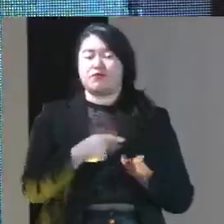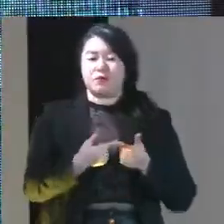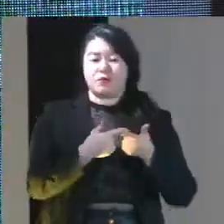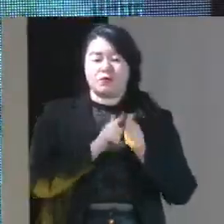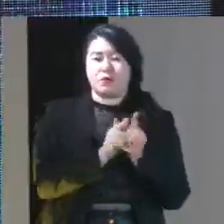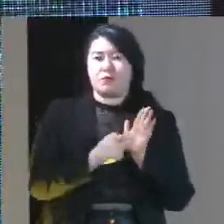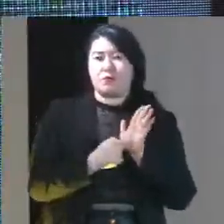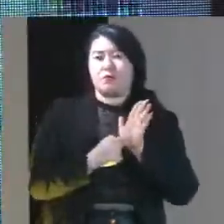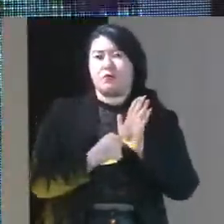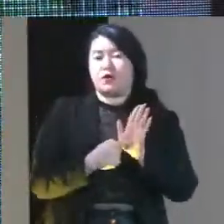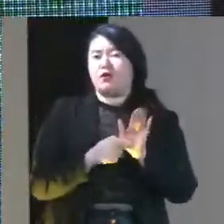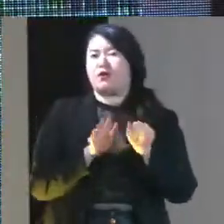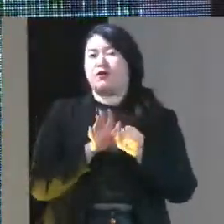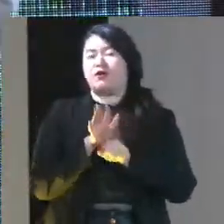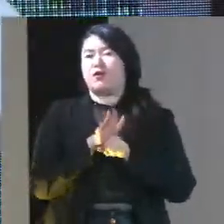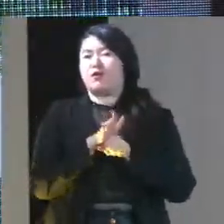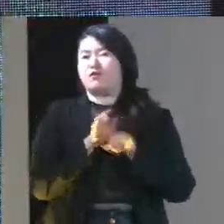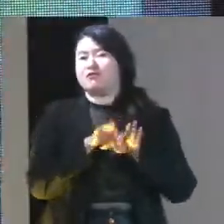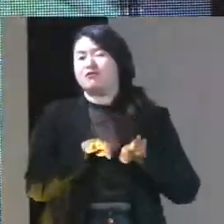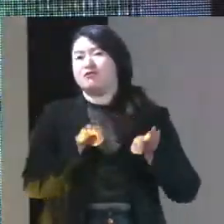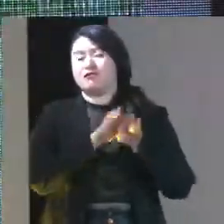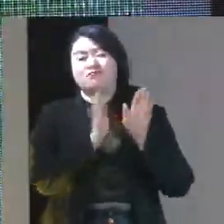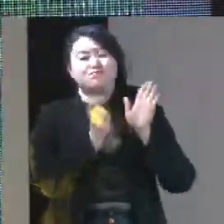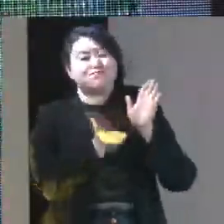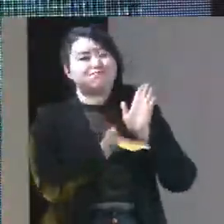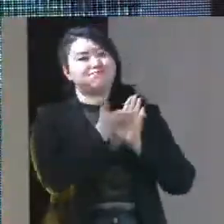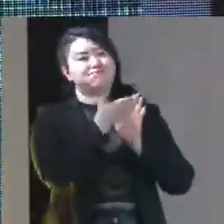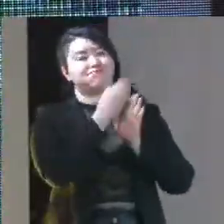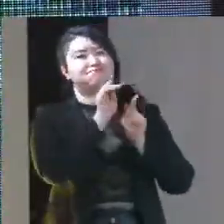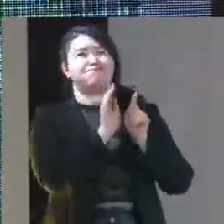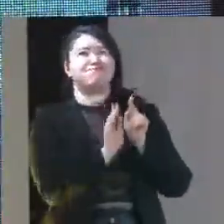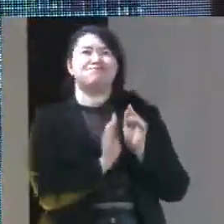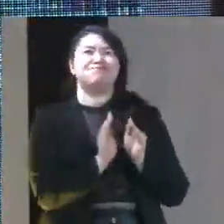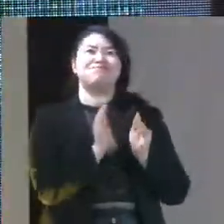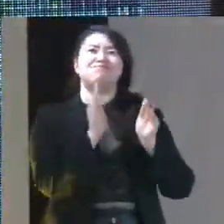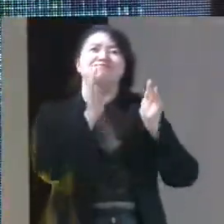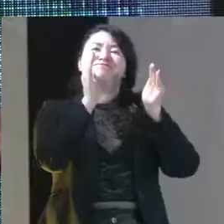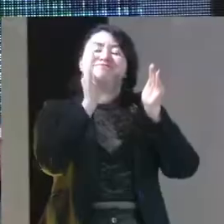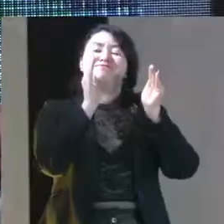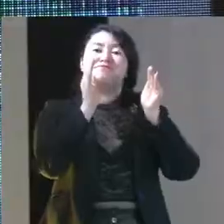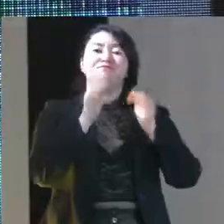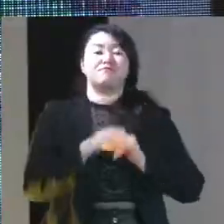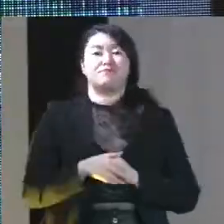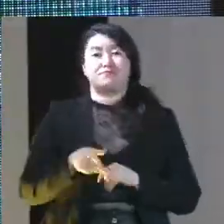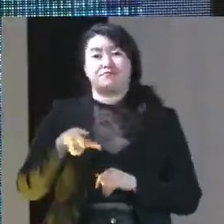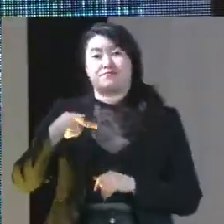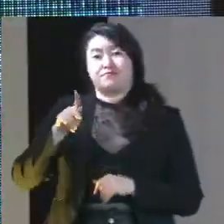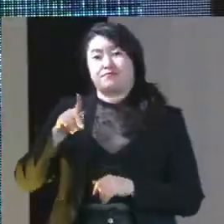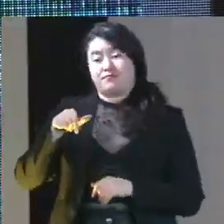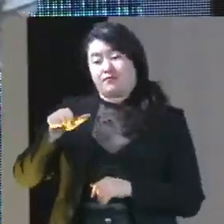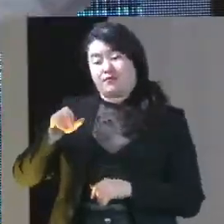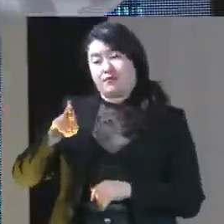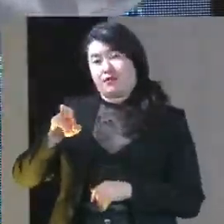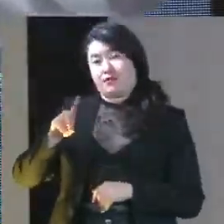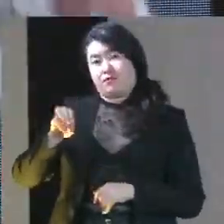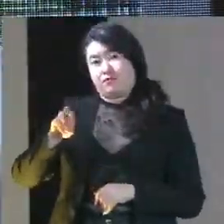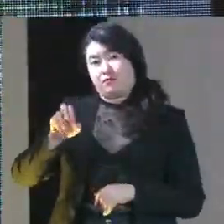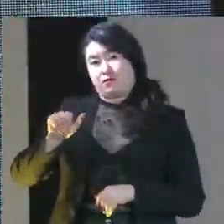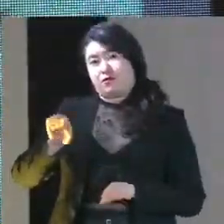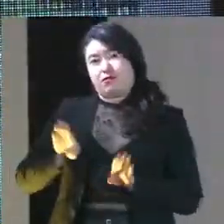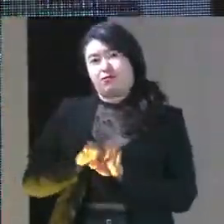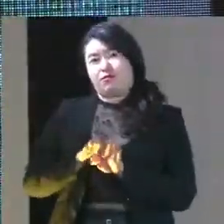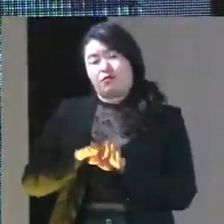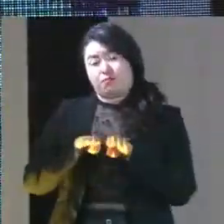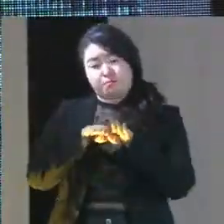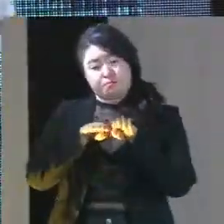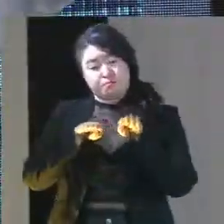mostraban en las construcciones de gran alzada, eran verticales, mientras que en Árido América eran horizontales,